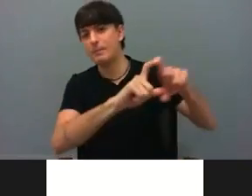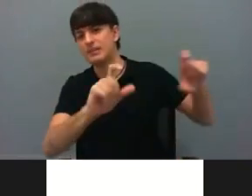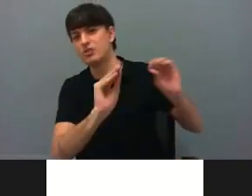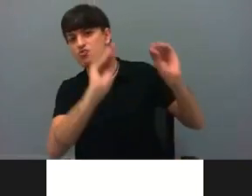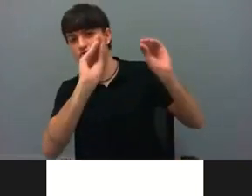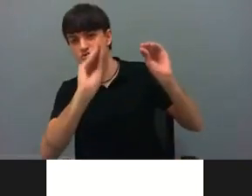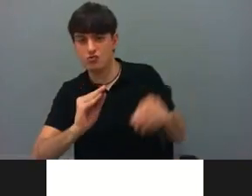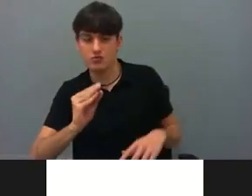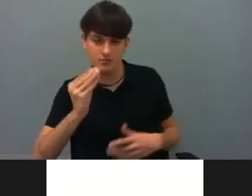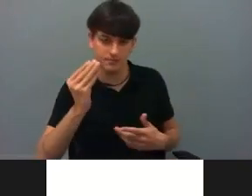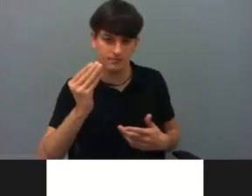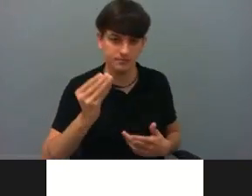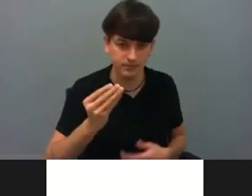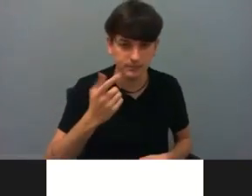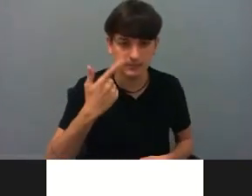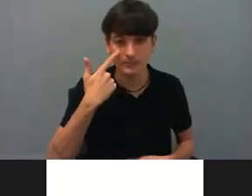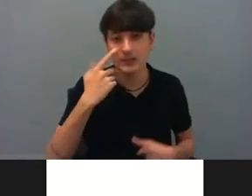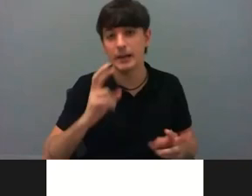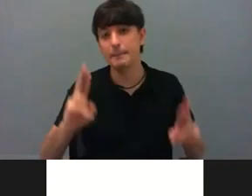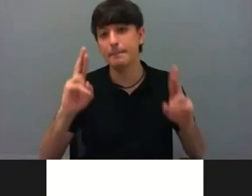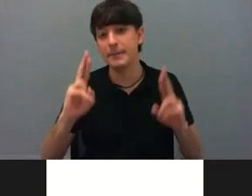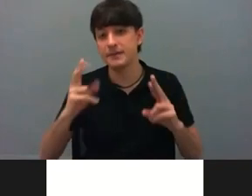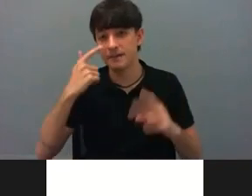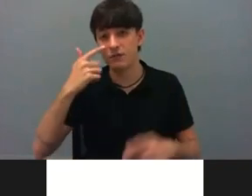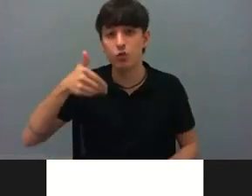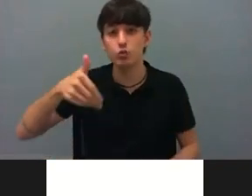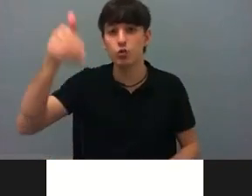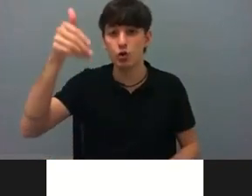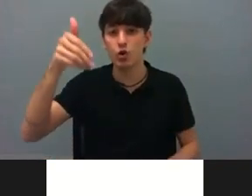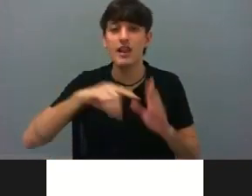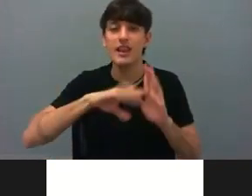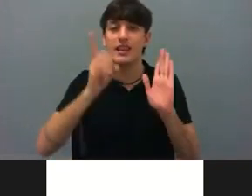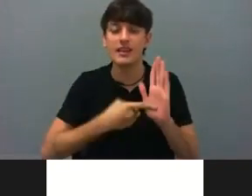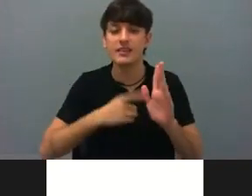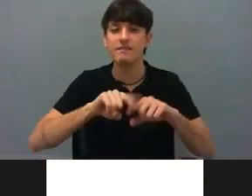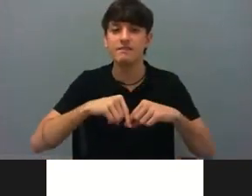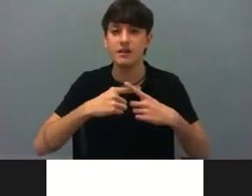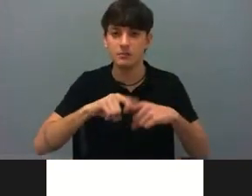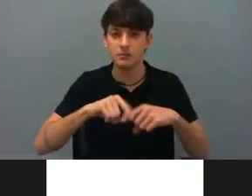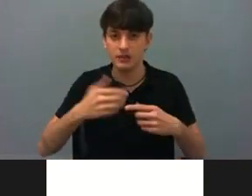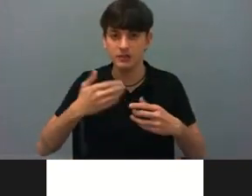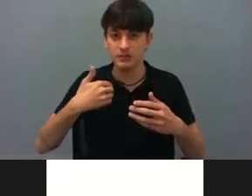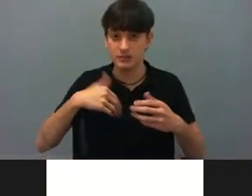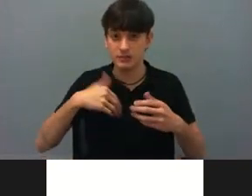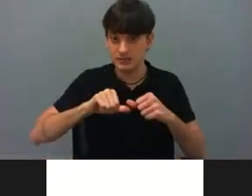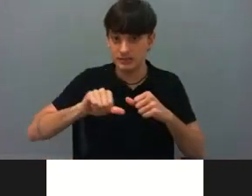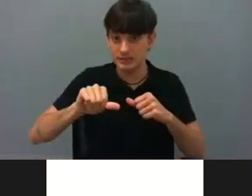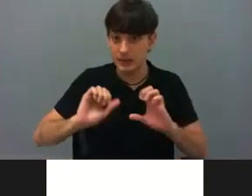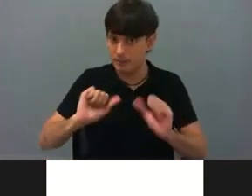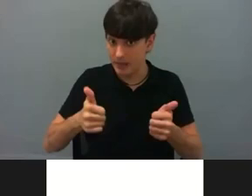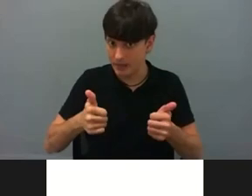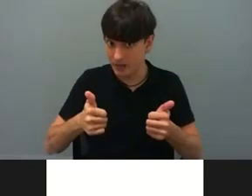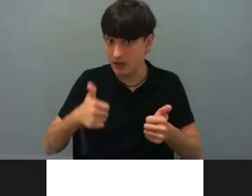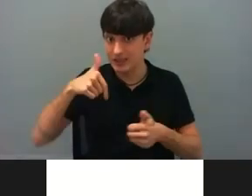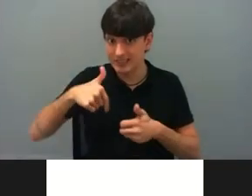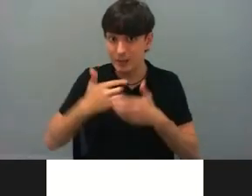regulado. Esperemos que con la futura ley de familias que se va a poner en marcha, ¿no?, eso lo han anunciado esta